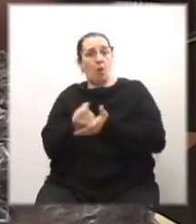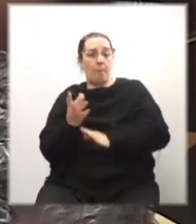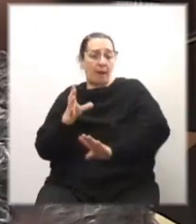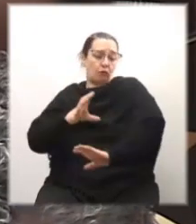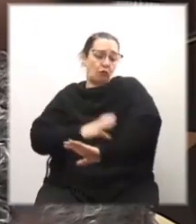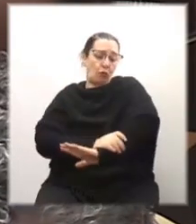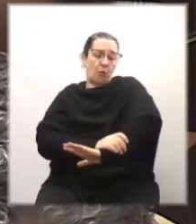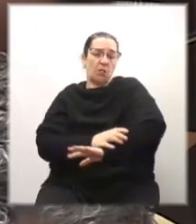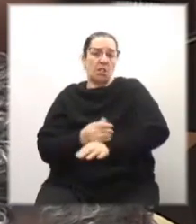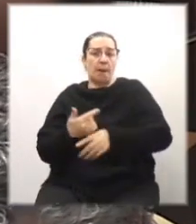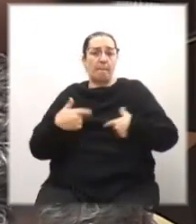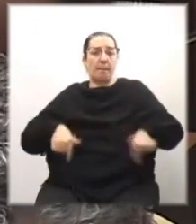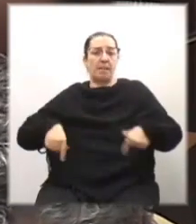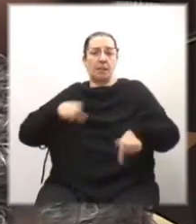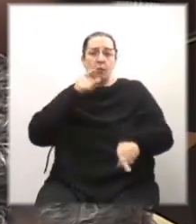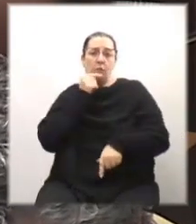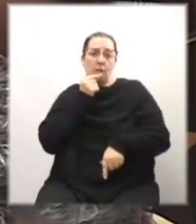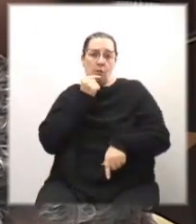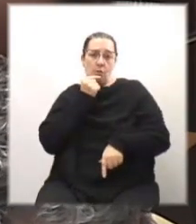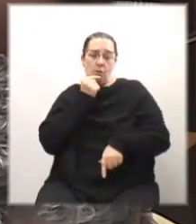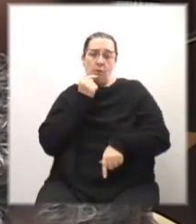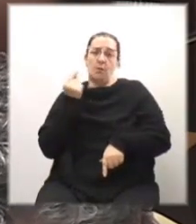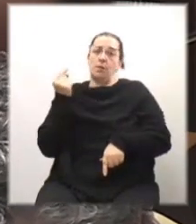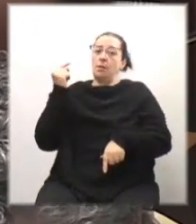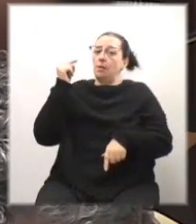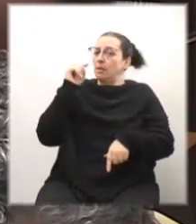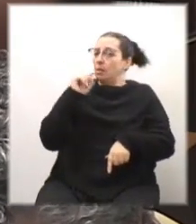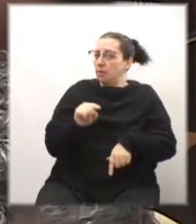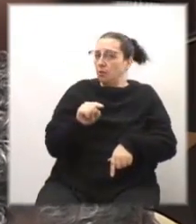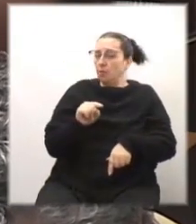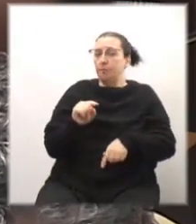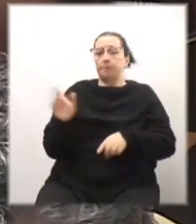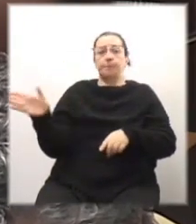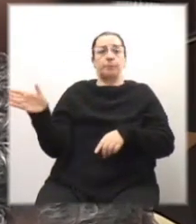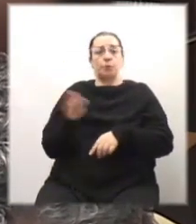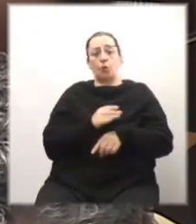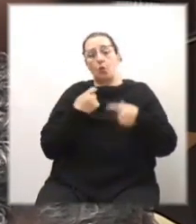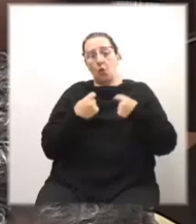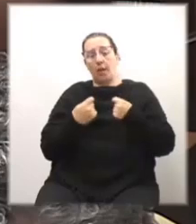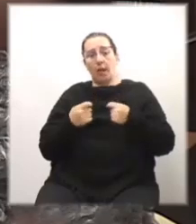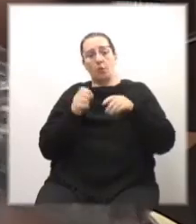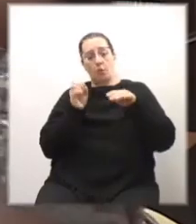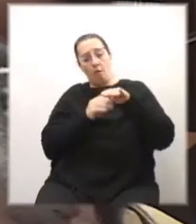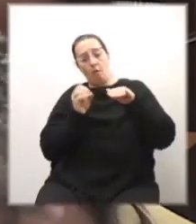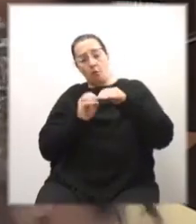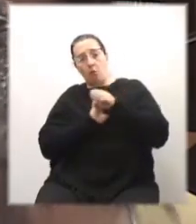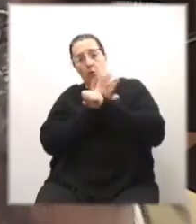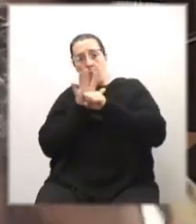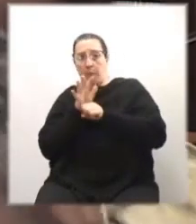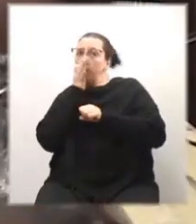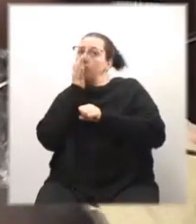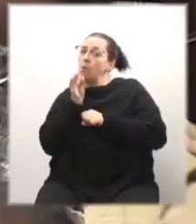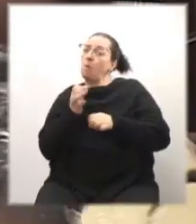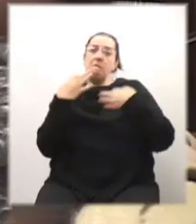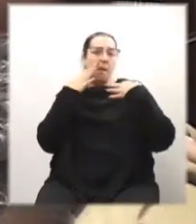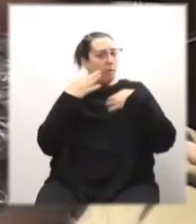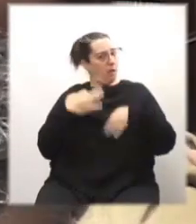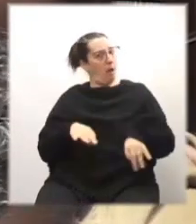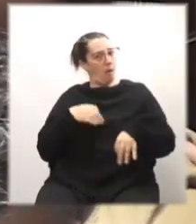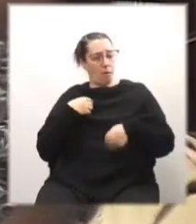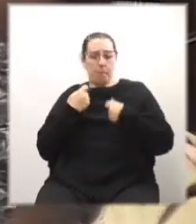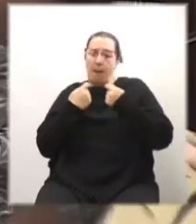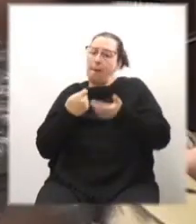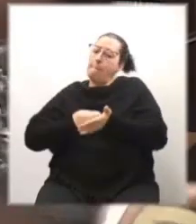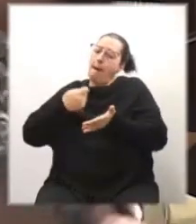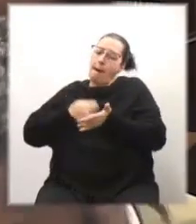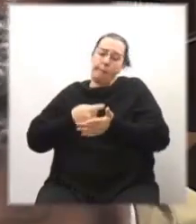Interior. Pese a ello, el gobierno consideró que todo el gasto del Fondo COVID se destinó a hacer frente a la pandemia